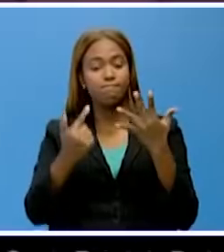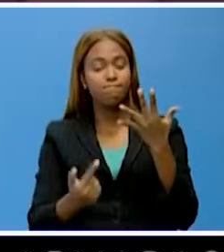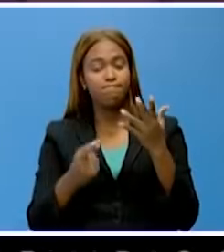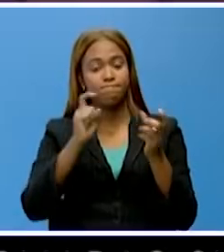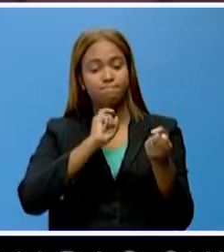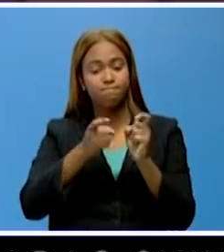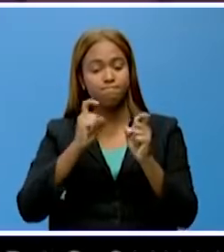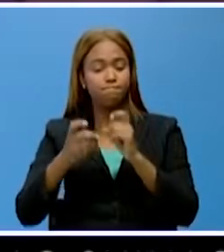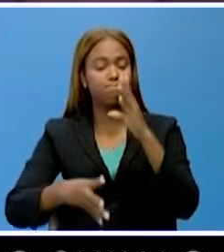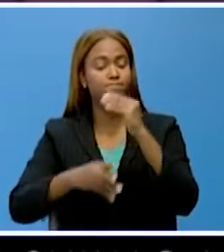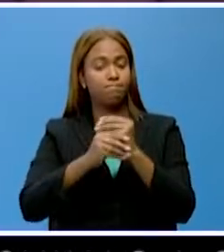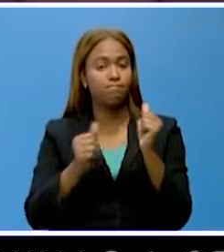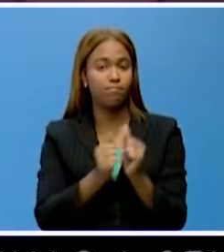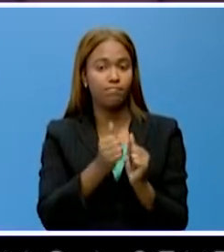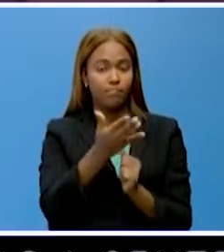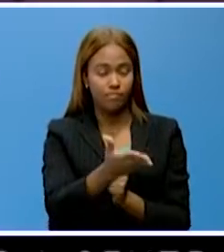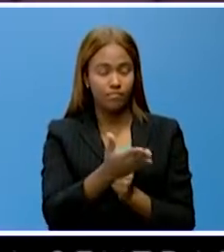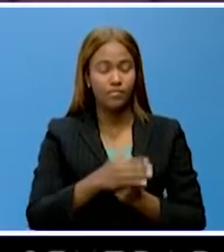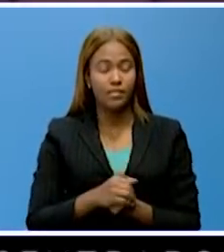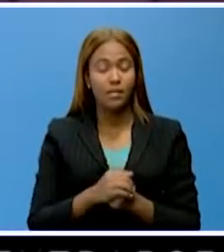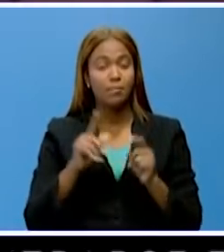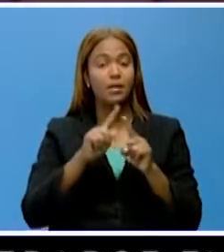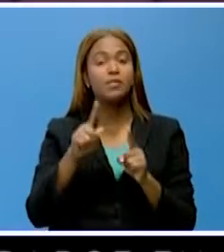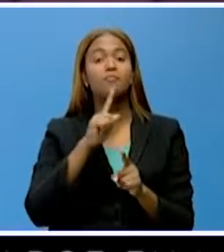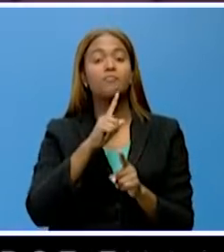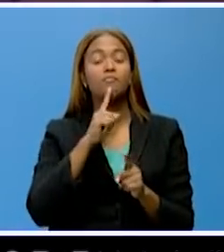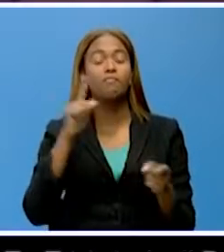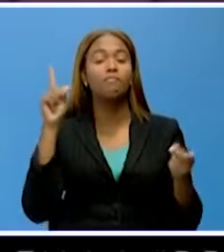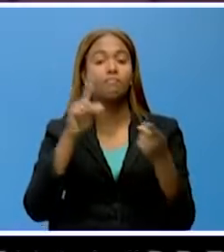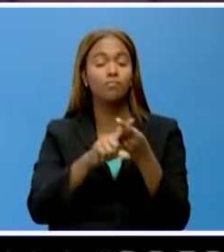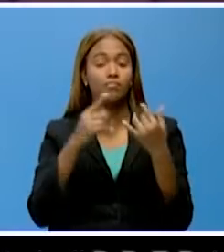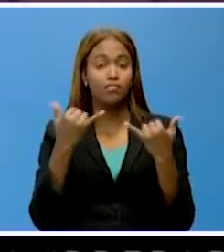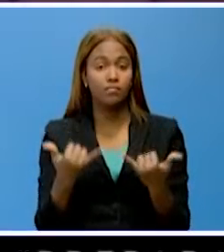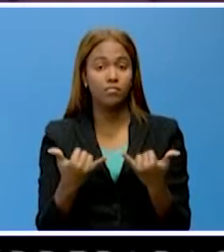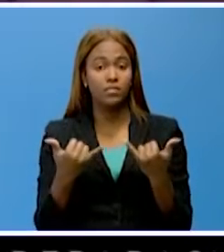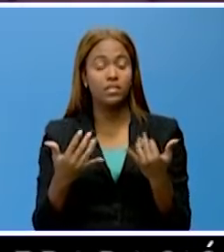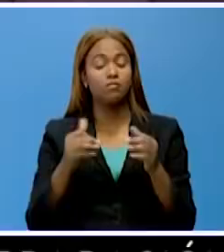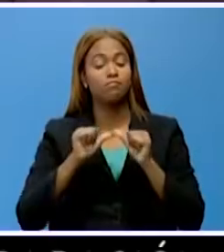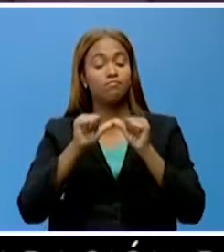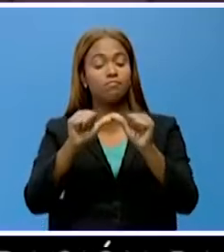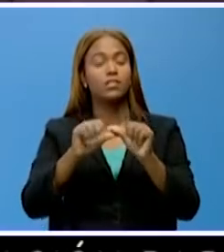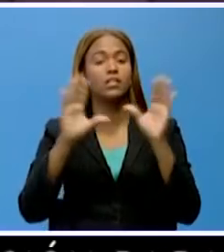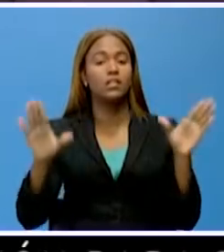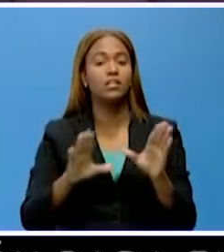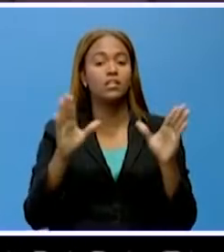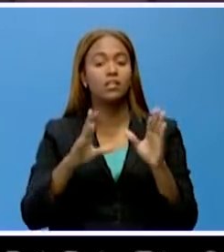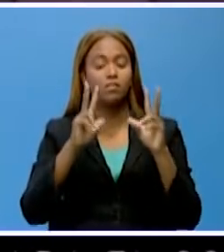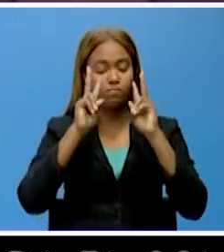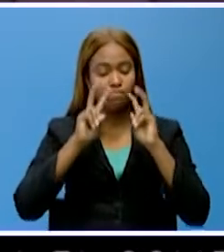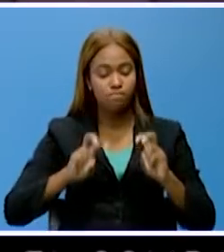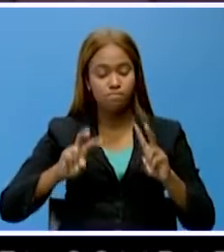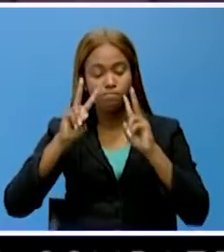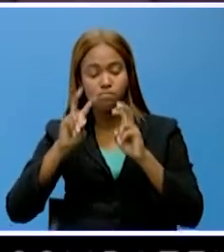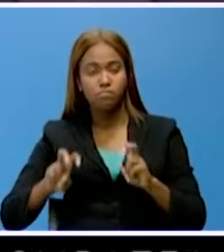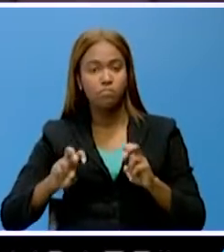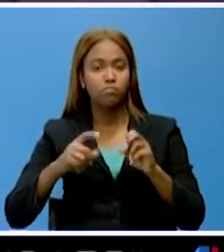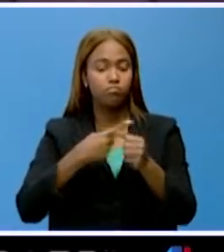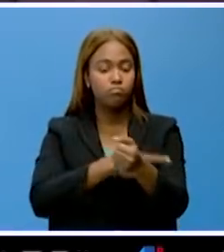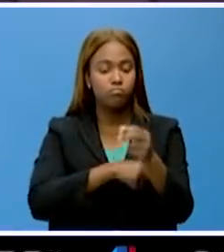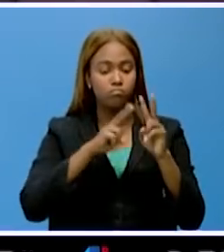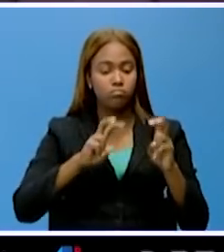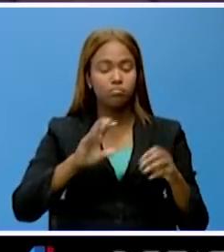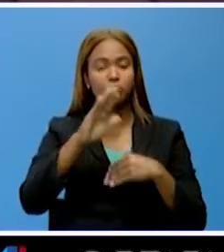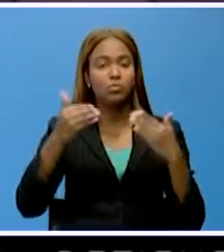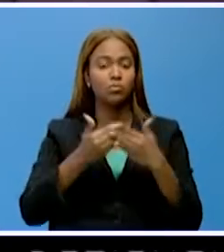medidas adicionales, pero realmente hasta ahora se siguen haciendo las pruebas aleatorias y todo lo que